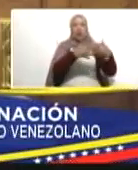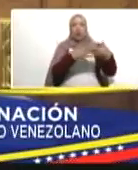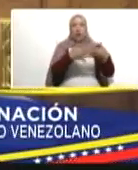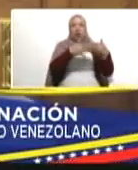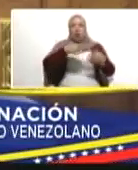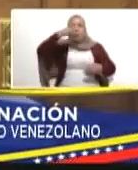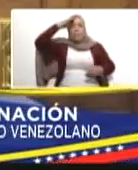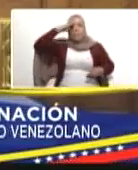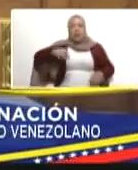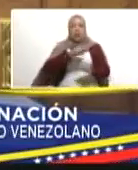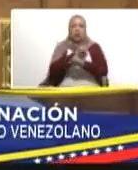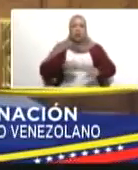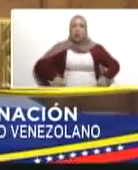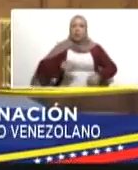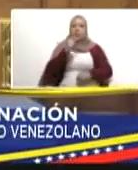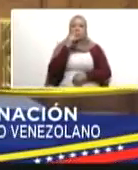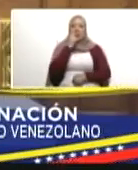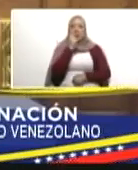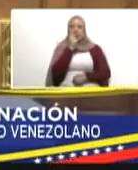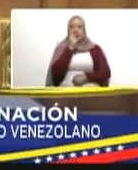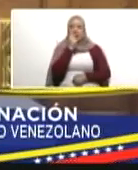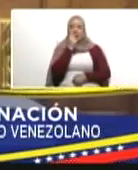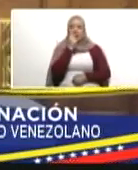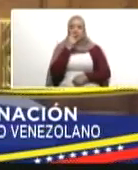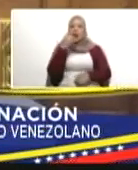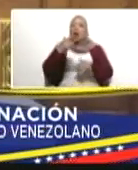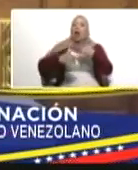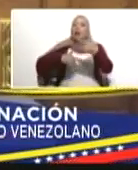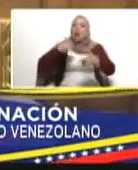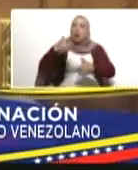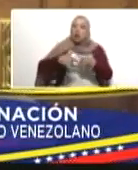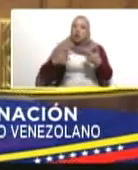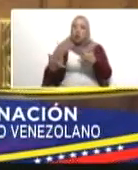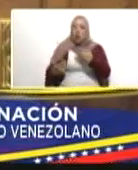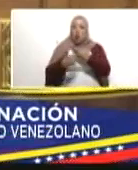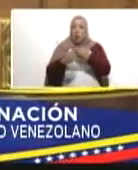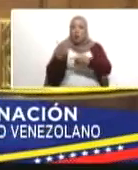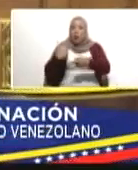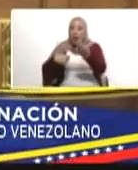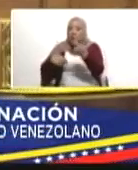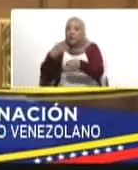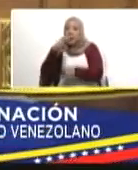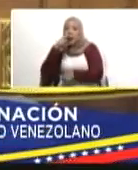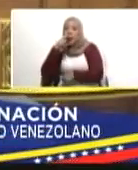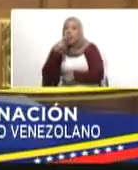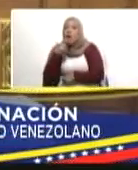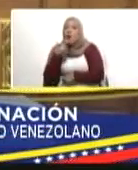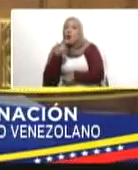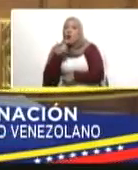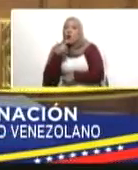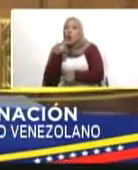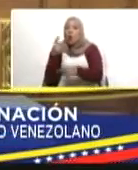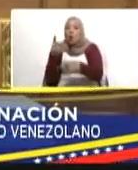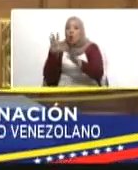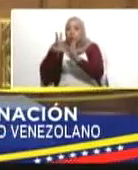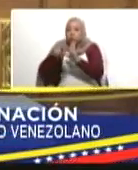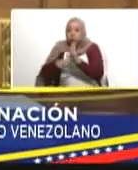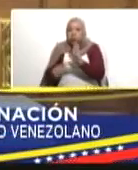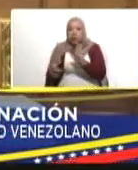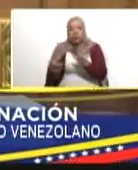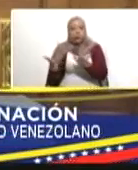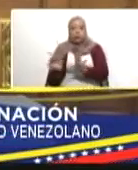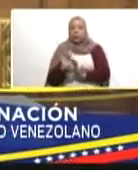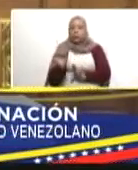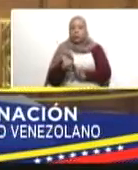bolivariana desarrolló a su vez operaciones contra la minería ilegal liberando totalmente